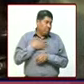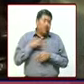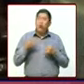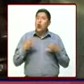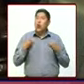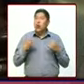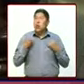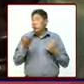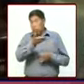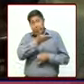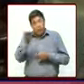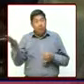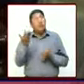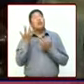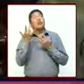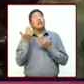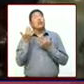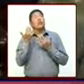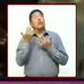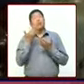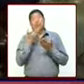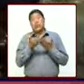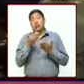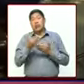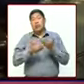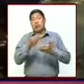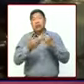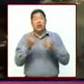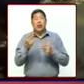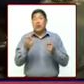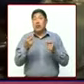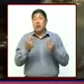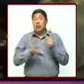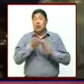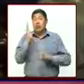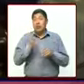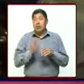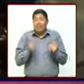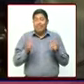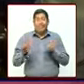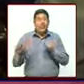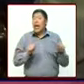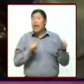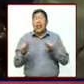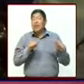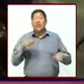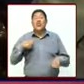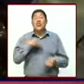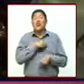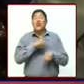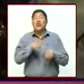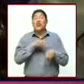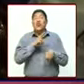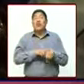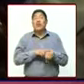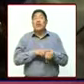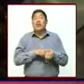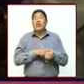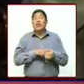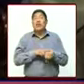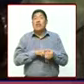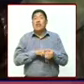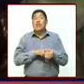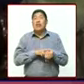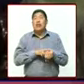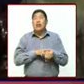Y espero que, bueno, avance también rápido así para irnos también a hacer nuestras actividades normal. ¿Sabes en qué elecciones